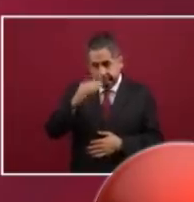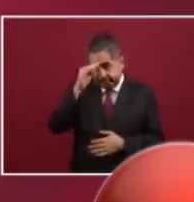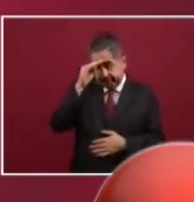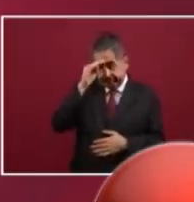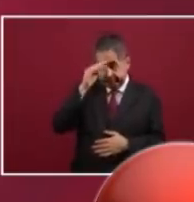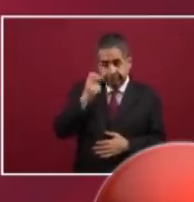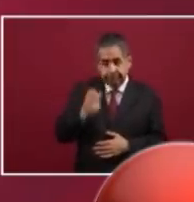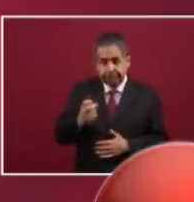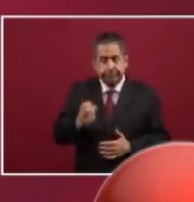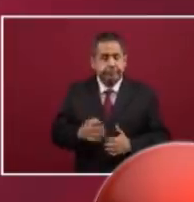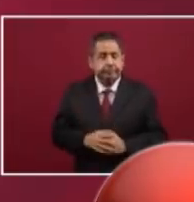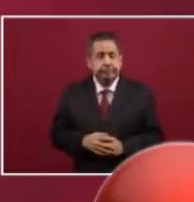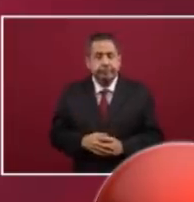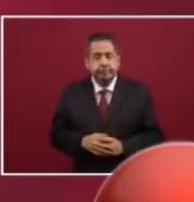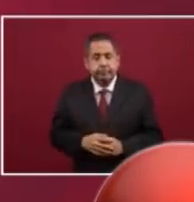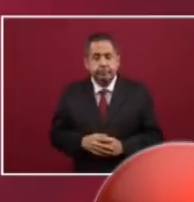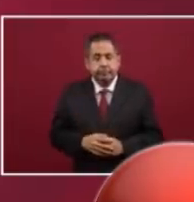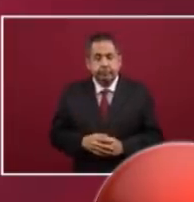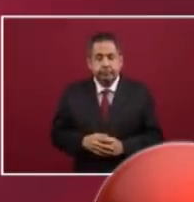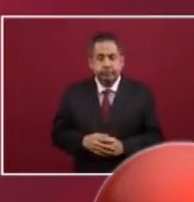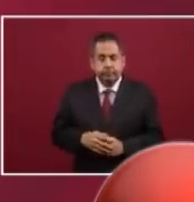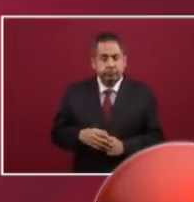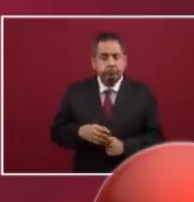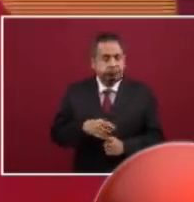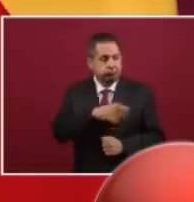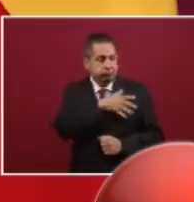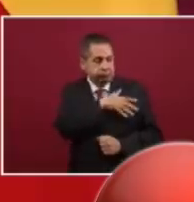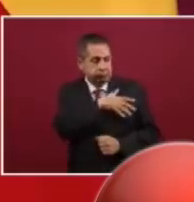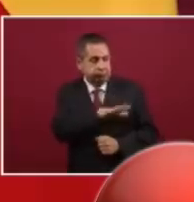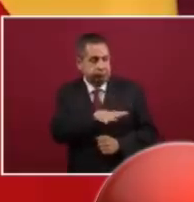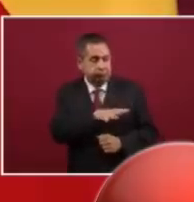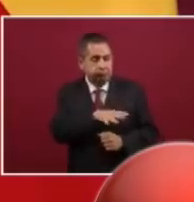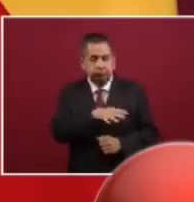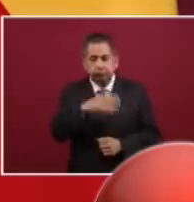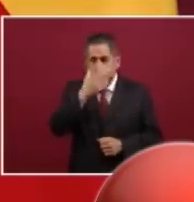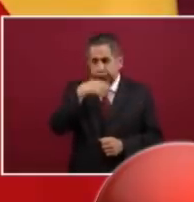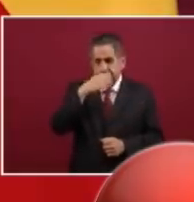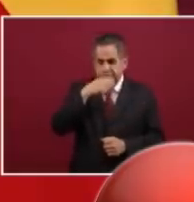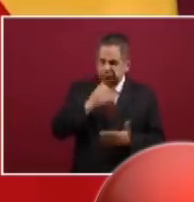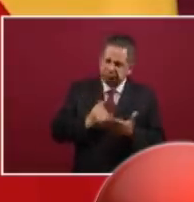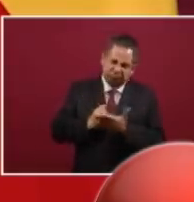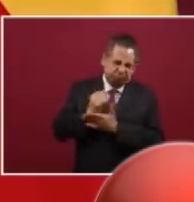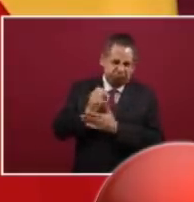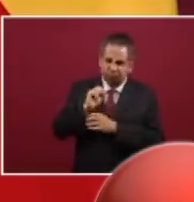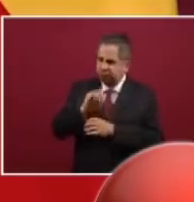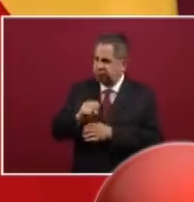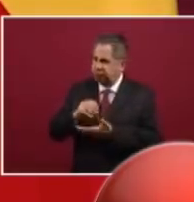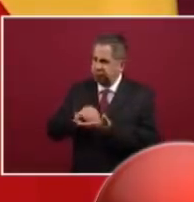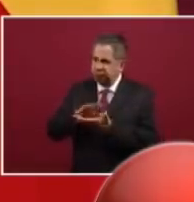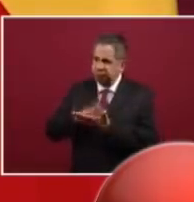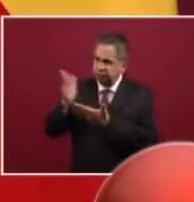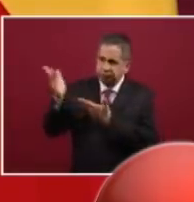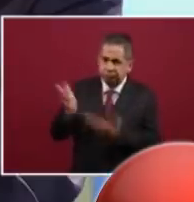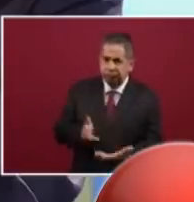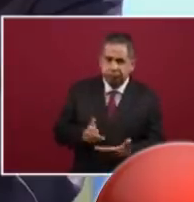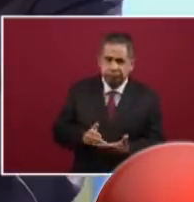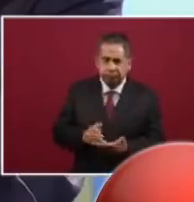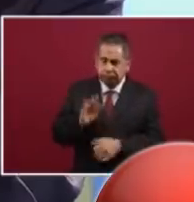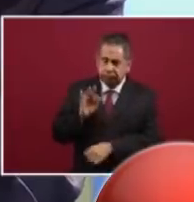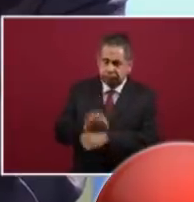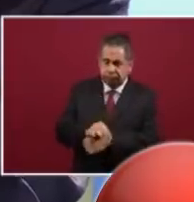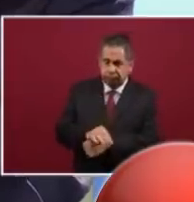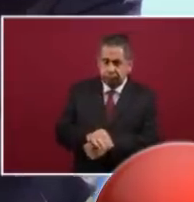esta decisión del general Cárdenas. Ya quedó establecido este